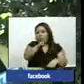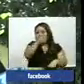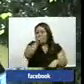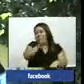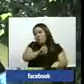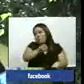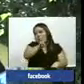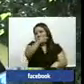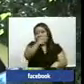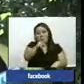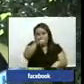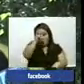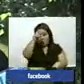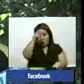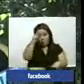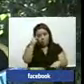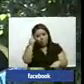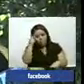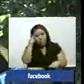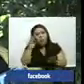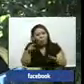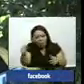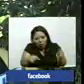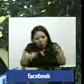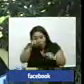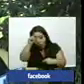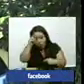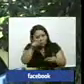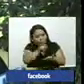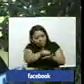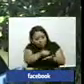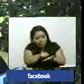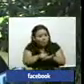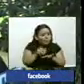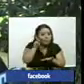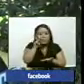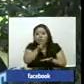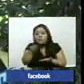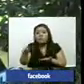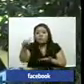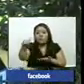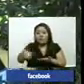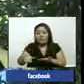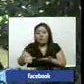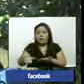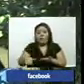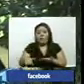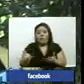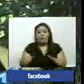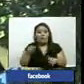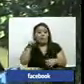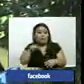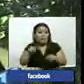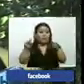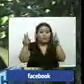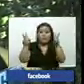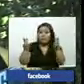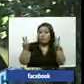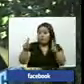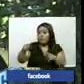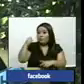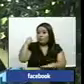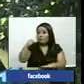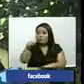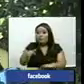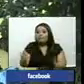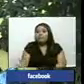es justamente una valoración técnica en cuanto al diagnóstico de la red actual. Uno de los puntos importantes